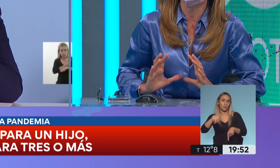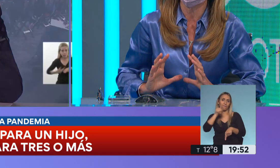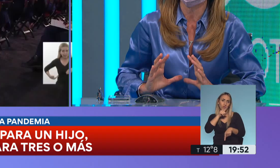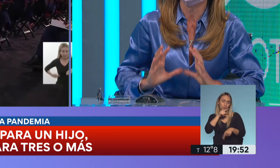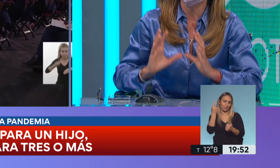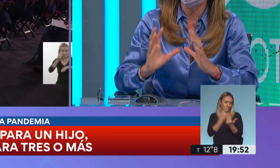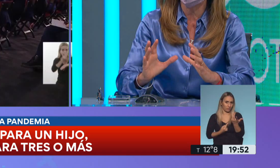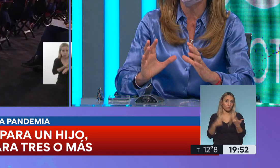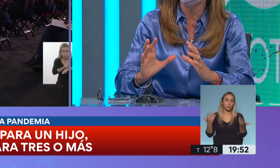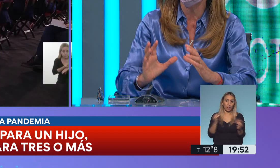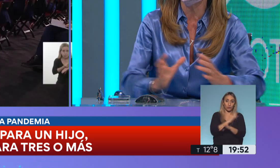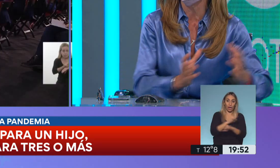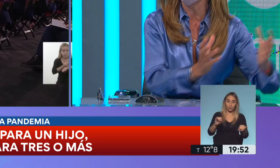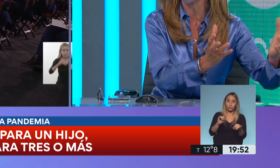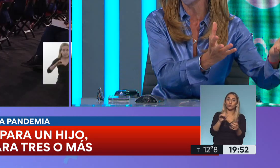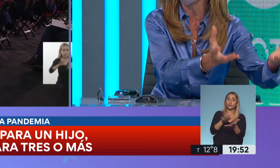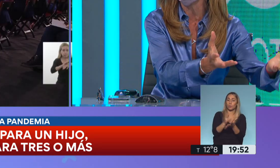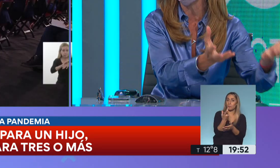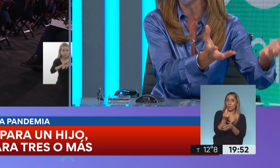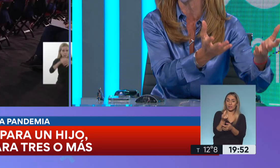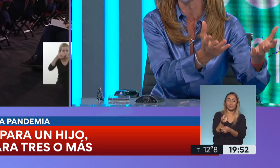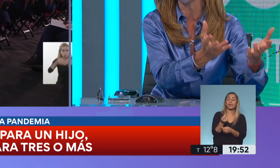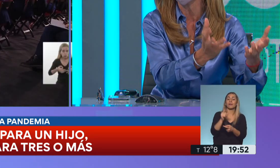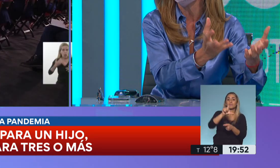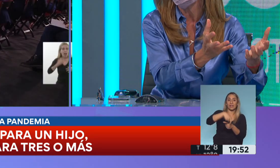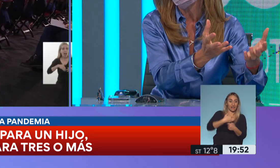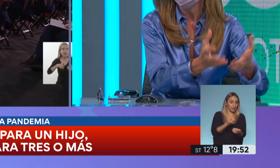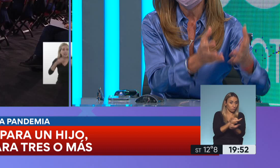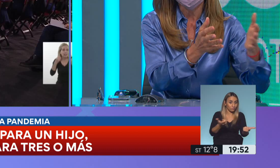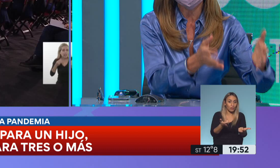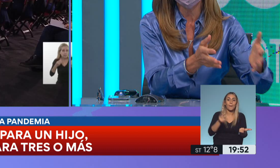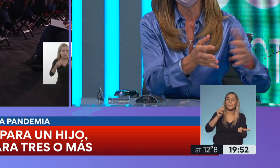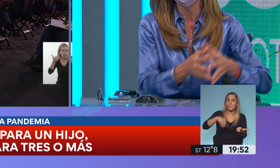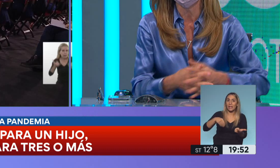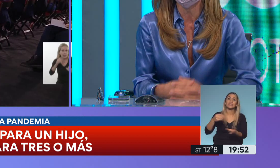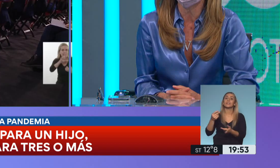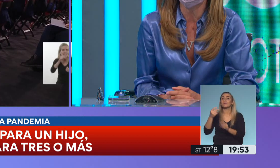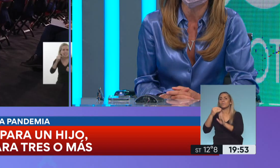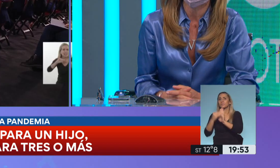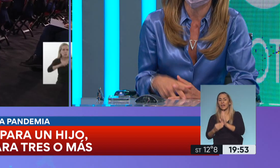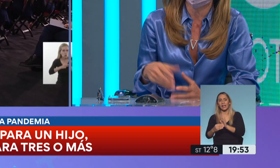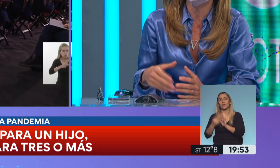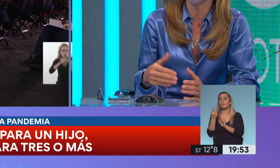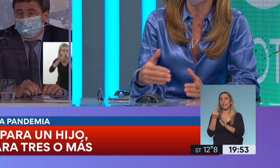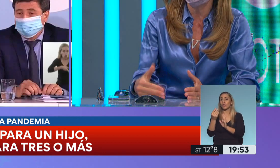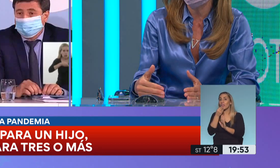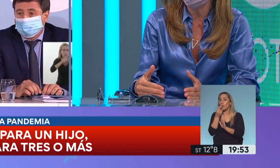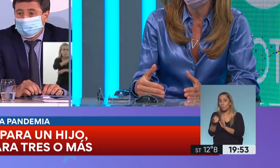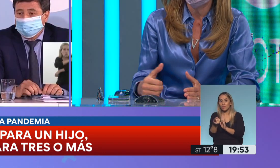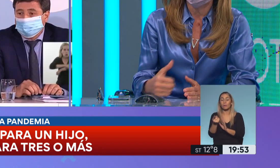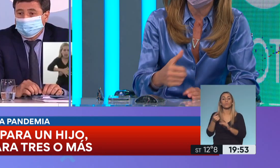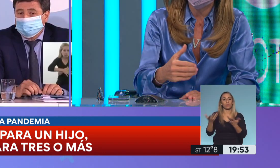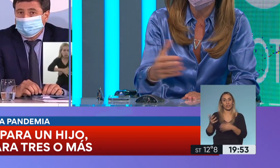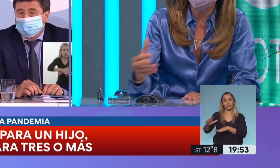no solamente anunciar la cobertura, sino la ampliación de la oferta de alimentos. Uh-huh. Matías Culfas en esa mesa, no solamente